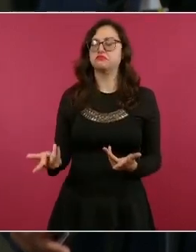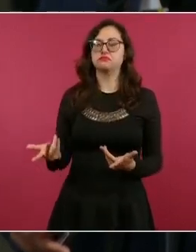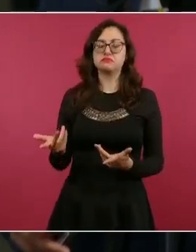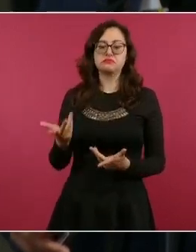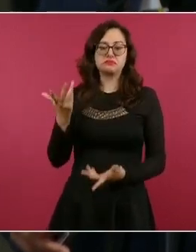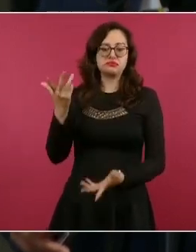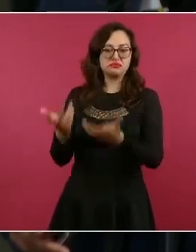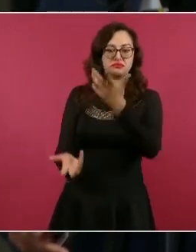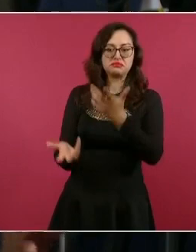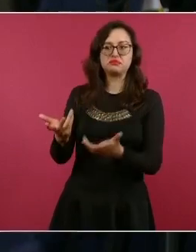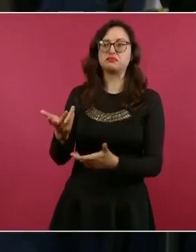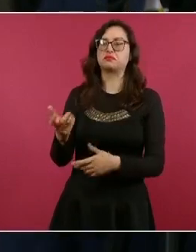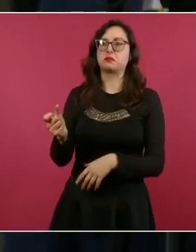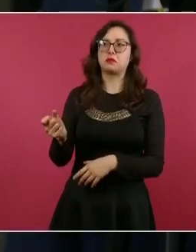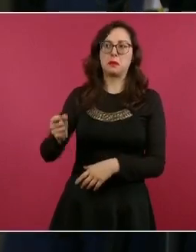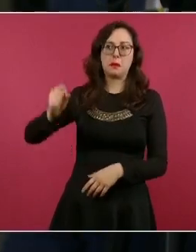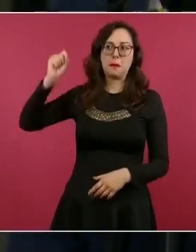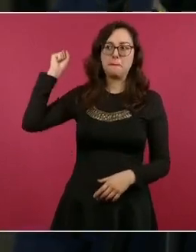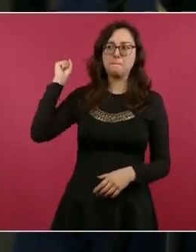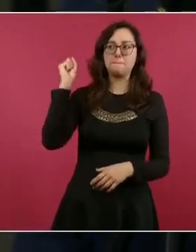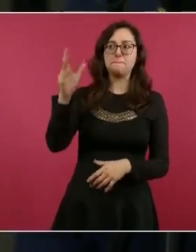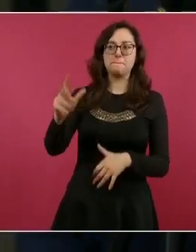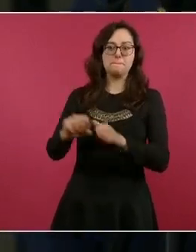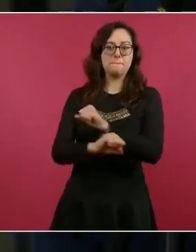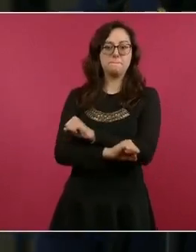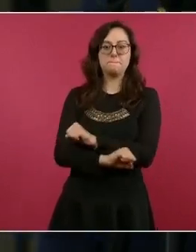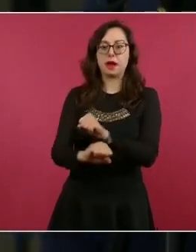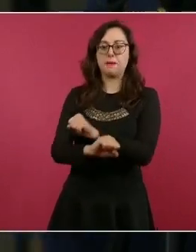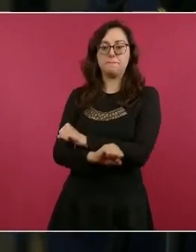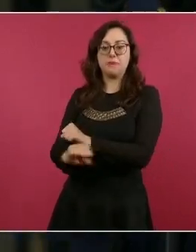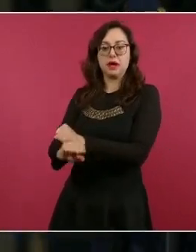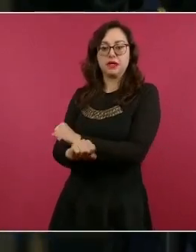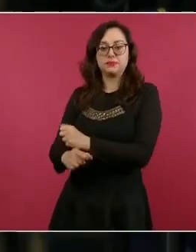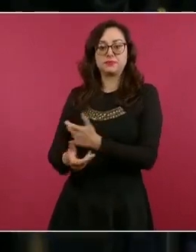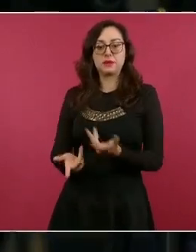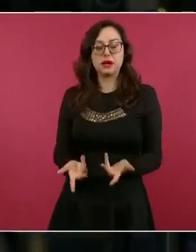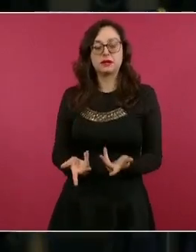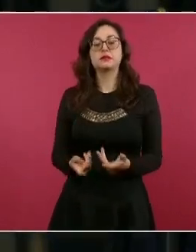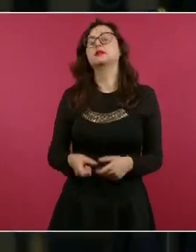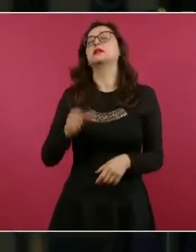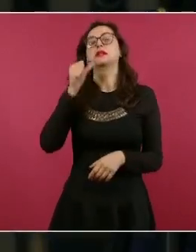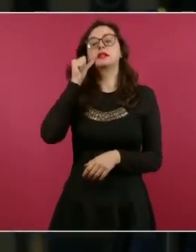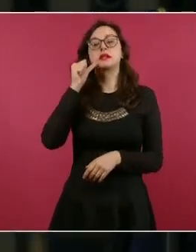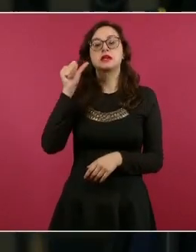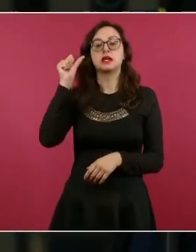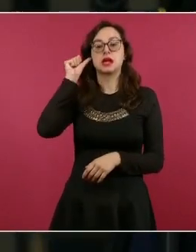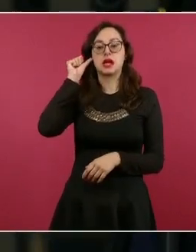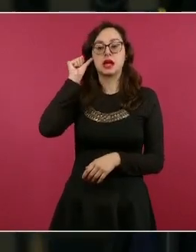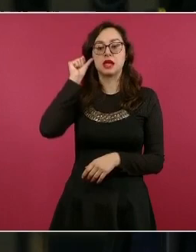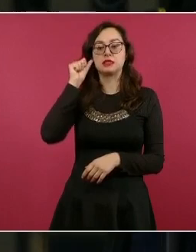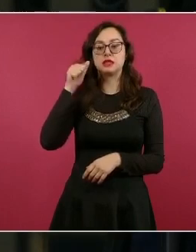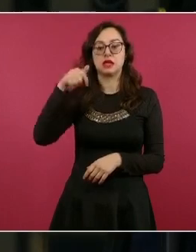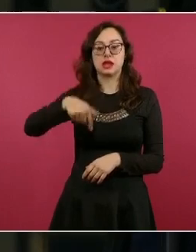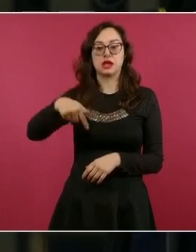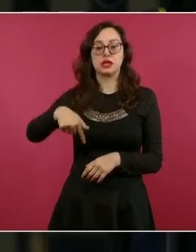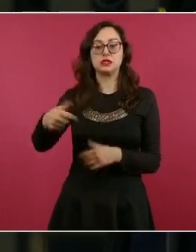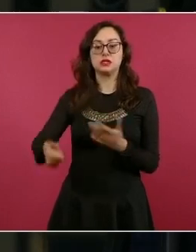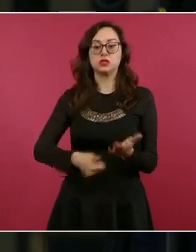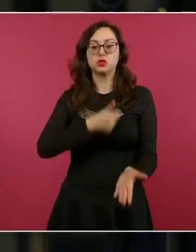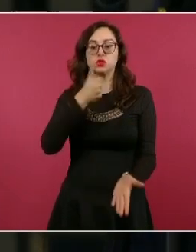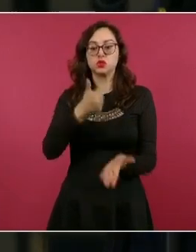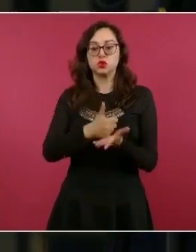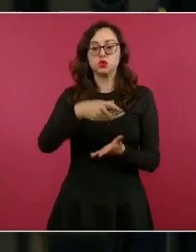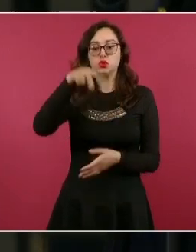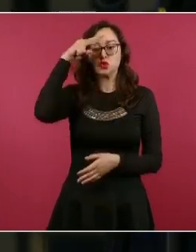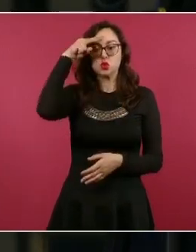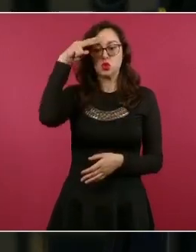petardos. El día de ayer aquí mismo en la Ciudad de México y para la gente que pues a lo mejor no está en esta ciudad, el momento